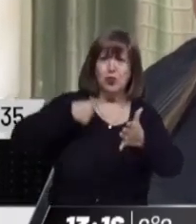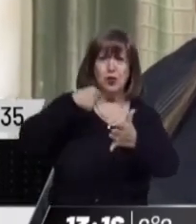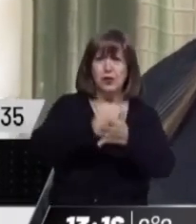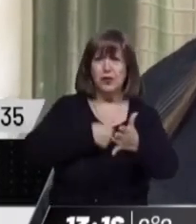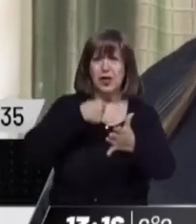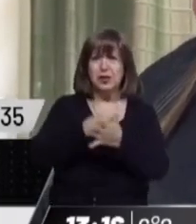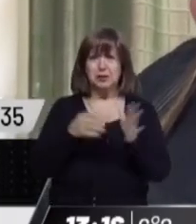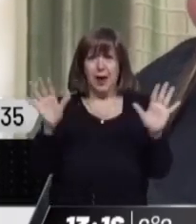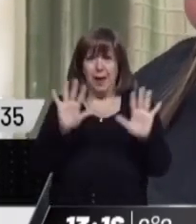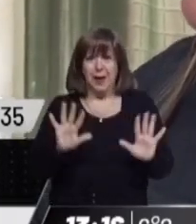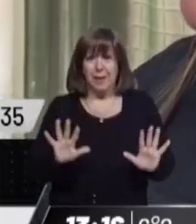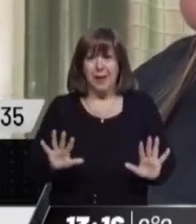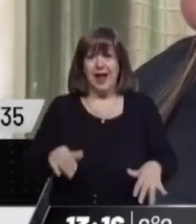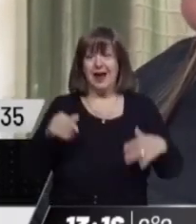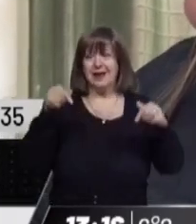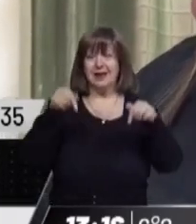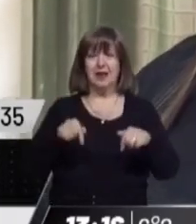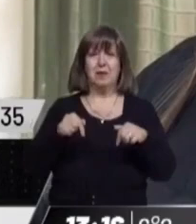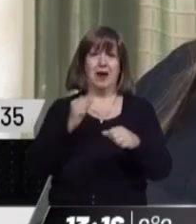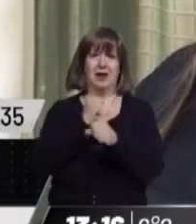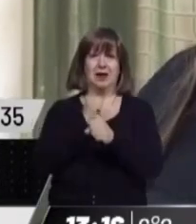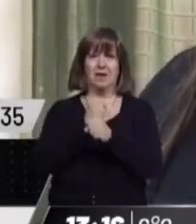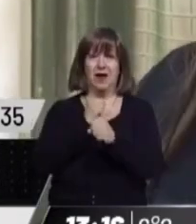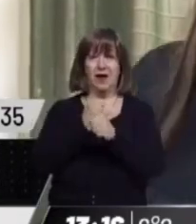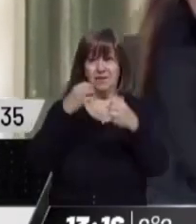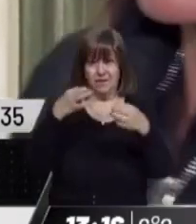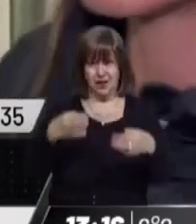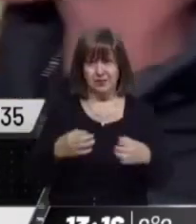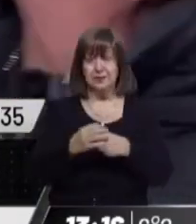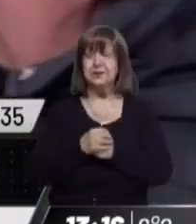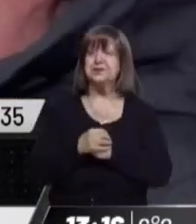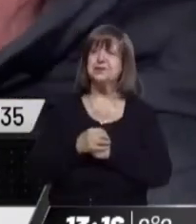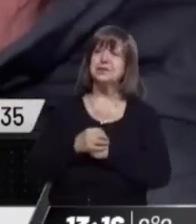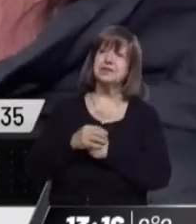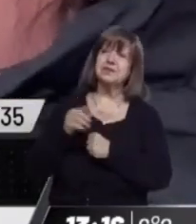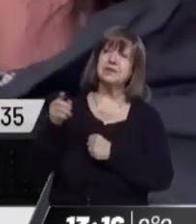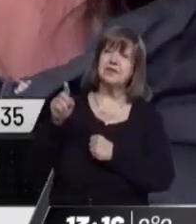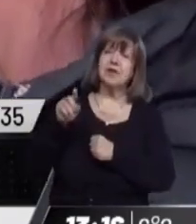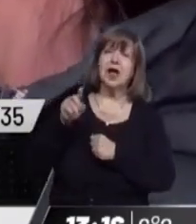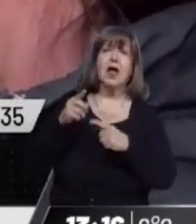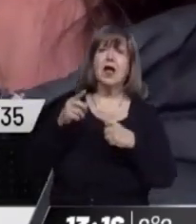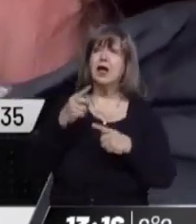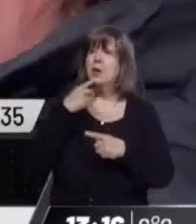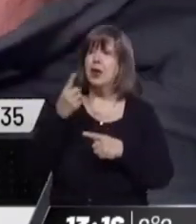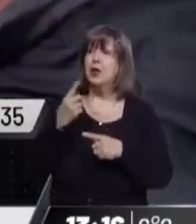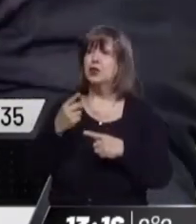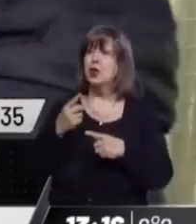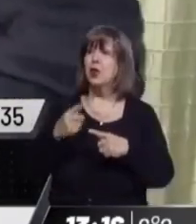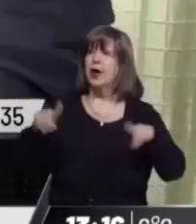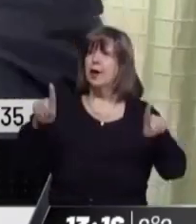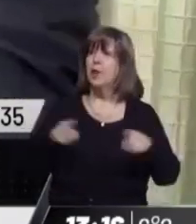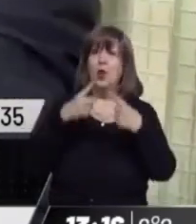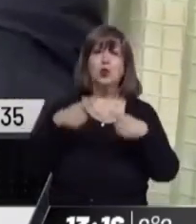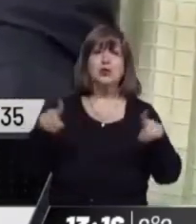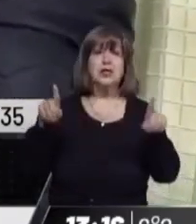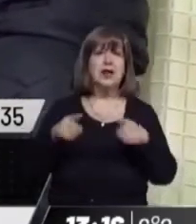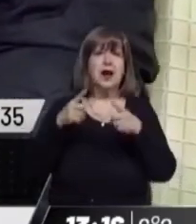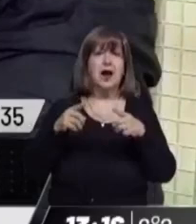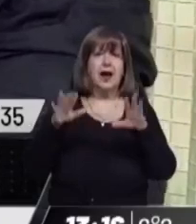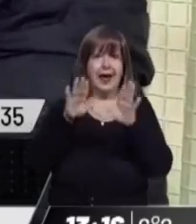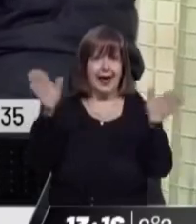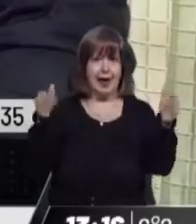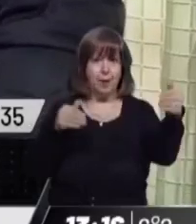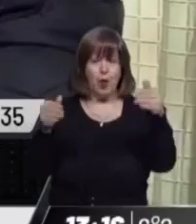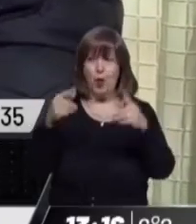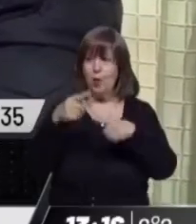nosotros para llevar adelante todo este trabajo. Claro, venían, incluso el equipo de música que se llevaron y con el cual hacían las actividades,